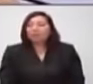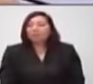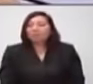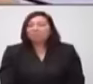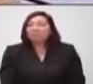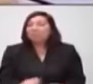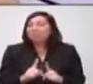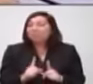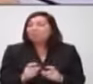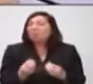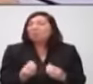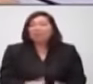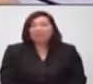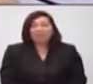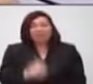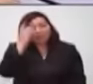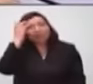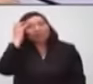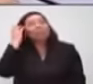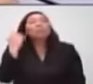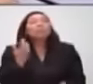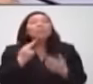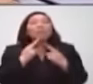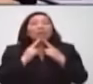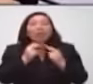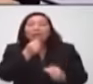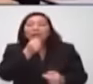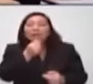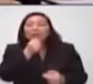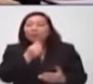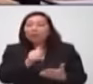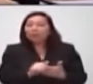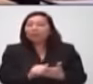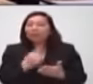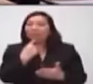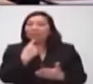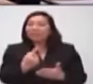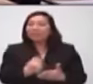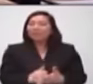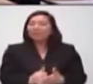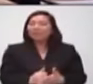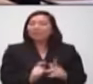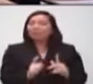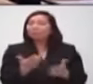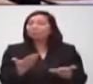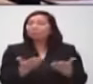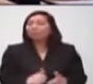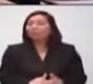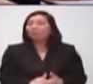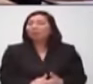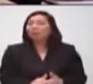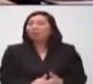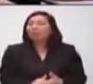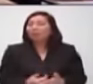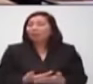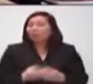Esta pregunta viene a colación porque hay un informe de IDL Reporteros que menciona de unos supuestos comunicados